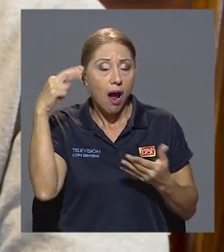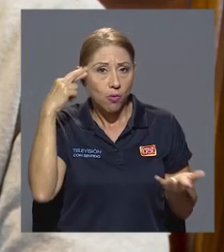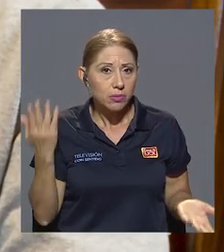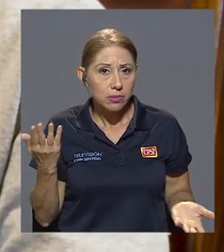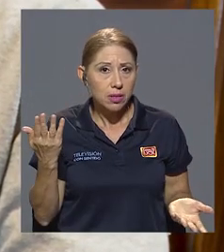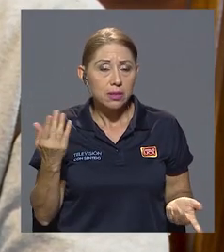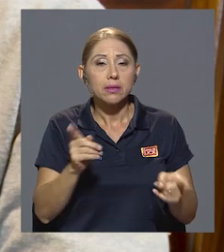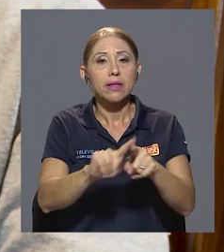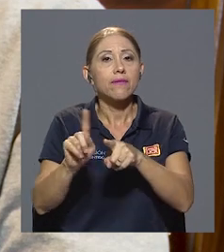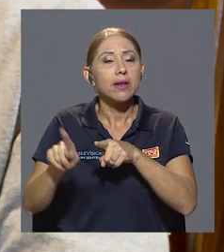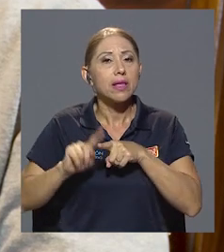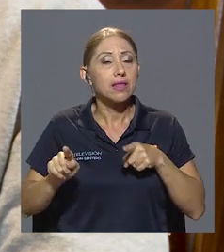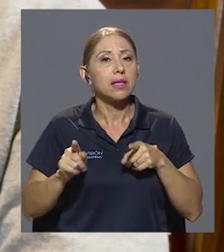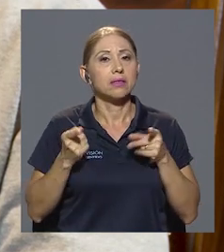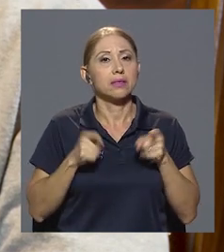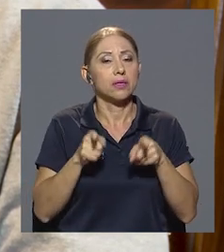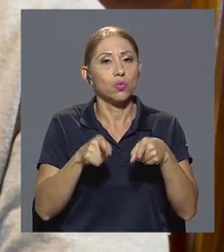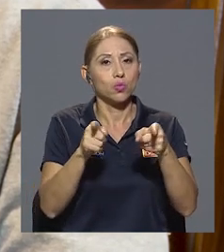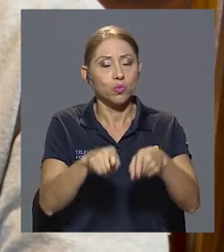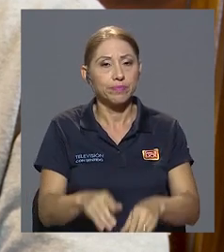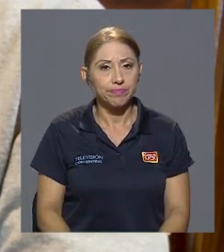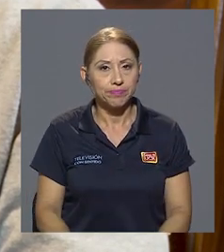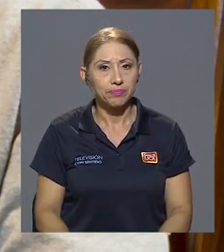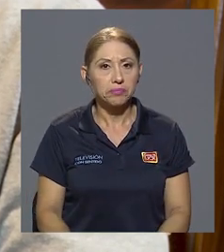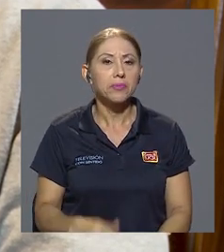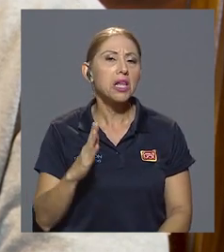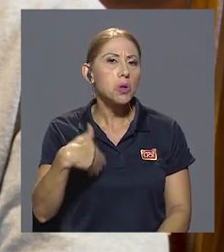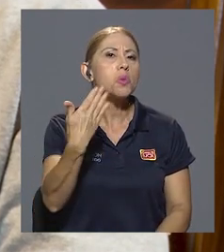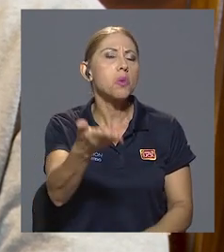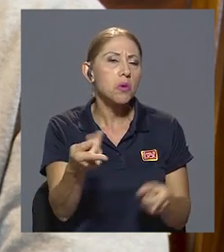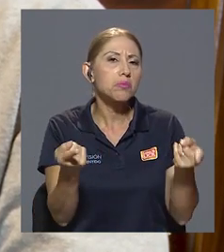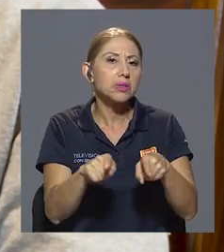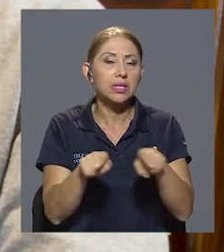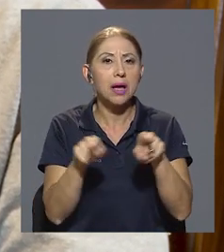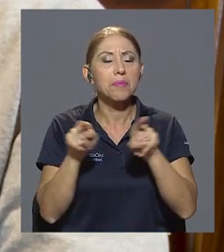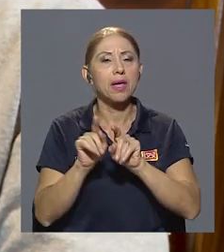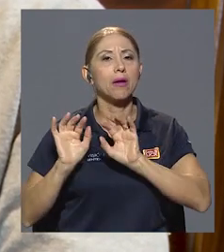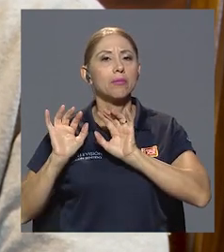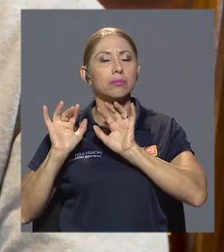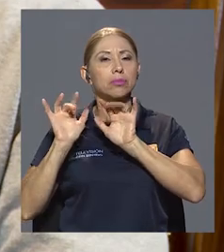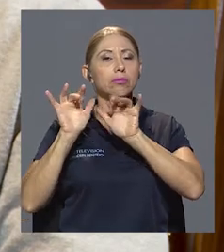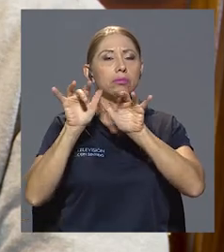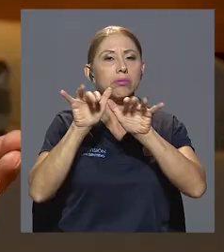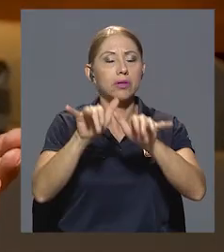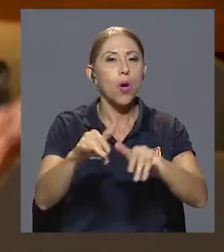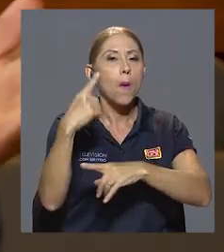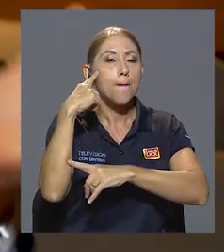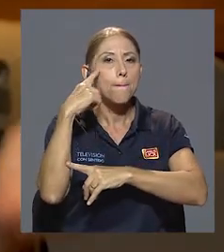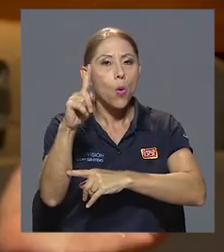causas diferentes diferentes circunstancias luego se dieron también las migraciones por